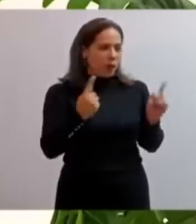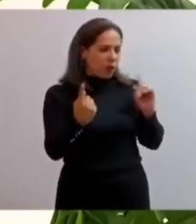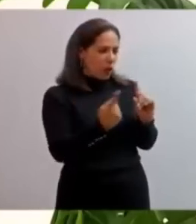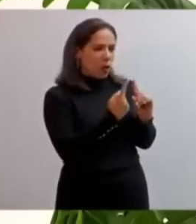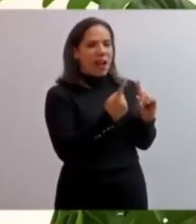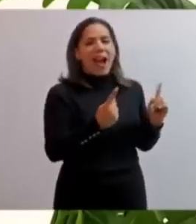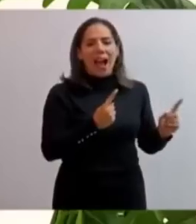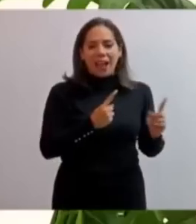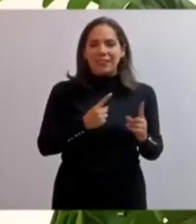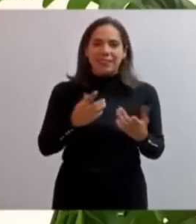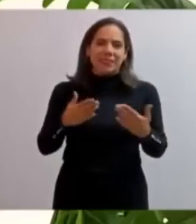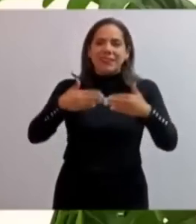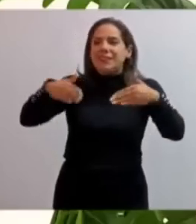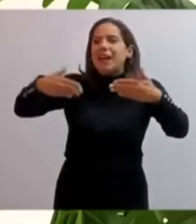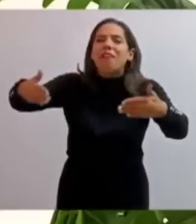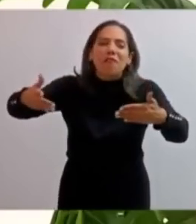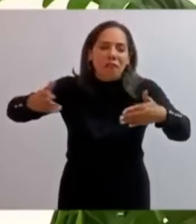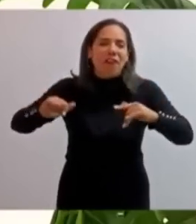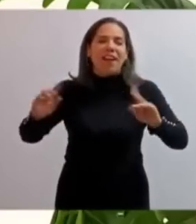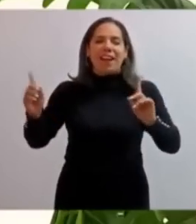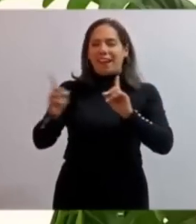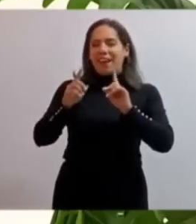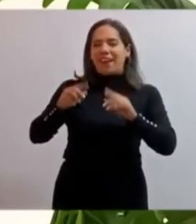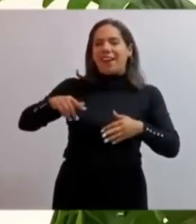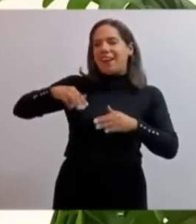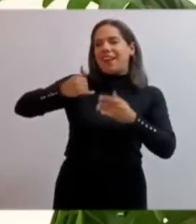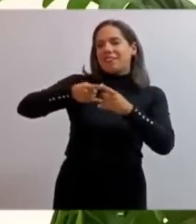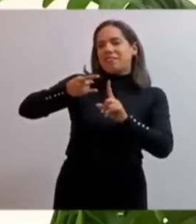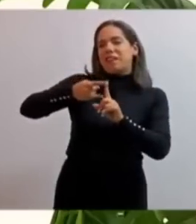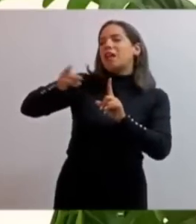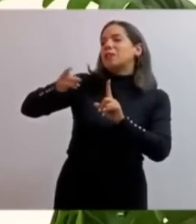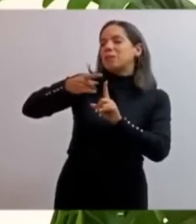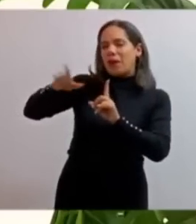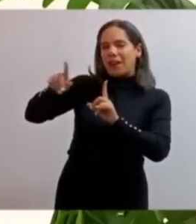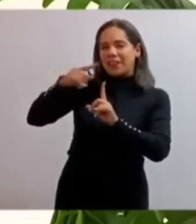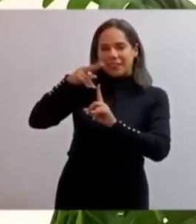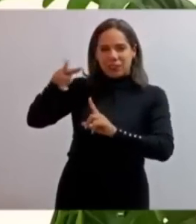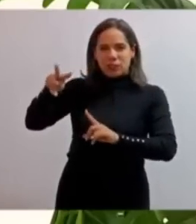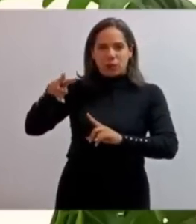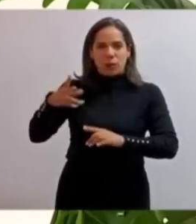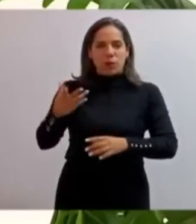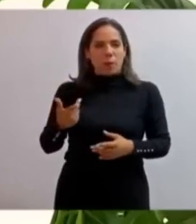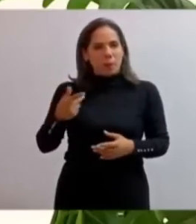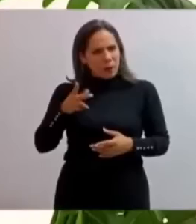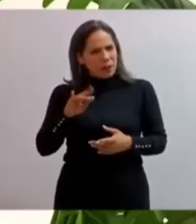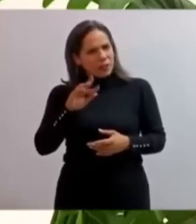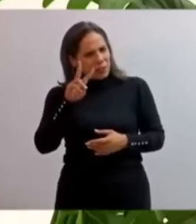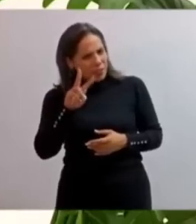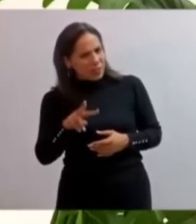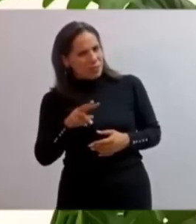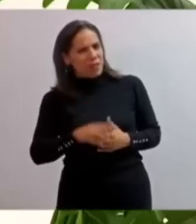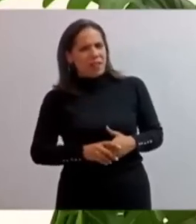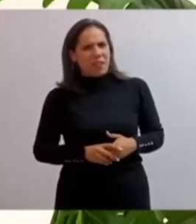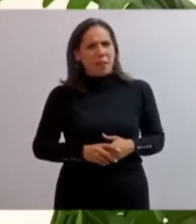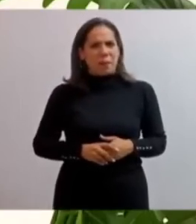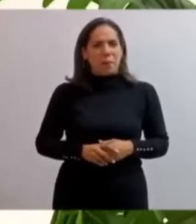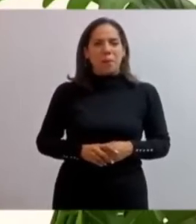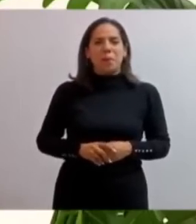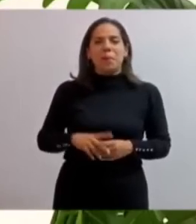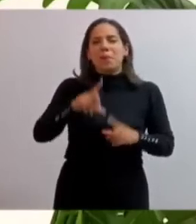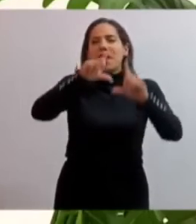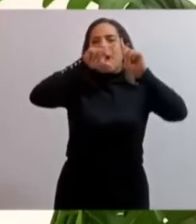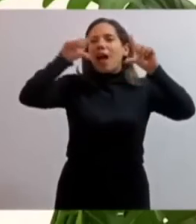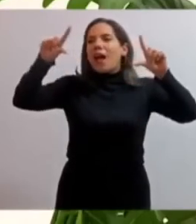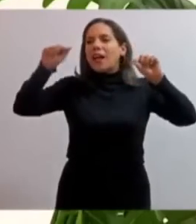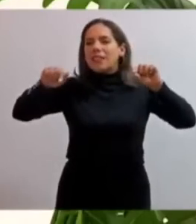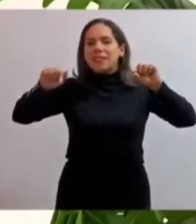alguien comentó de los aspectos emocionales del docente, y yo quisiera decir, la vida docente es una